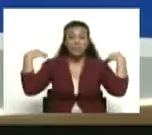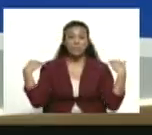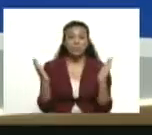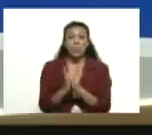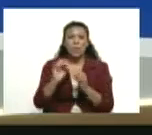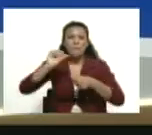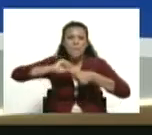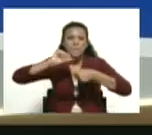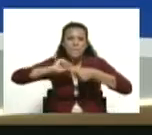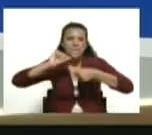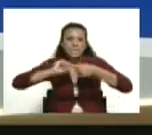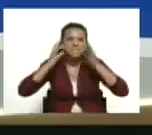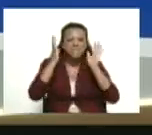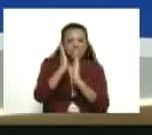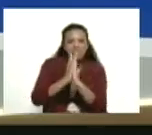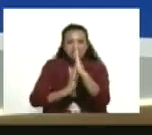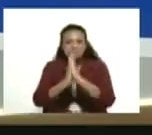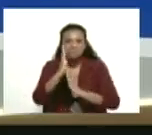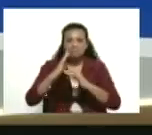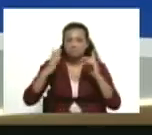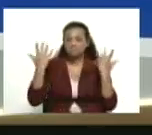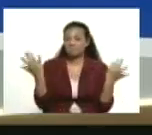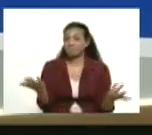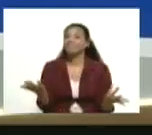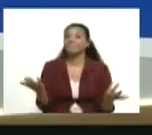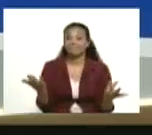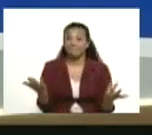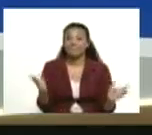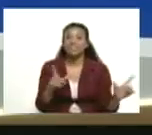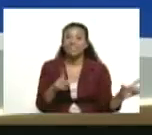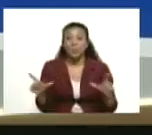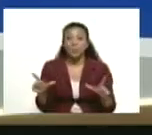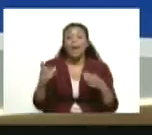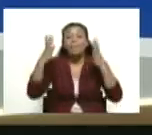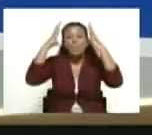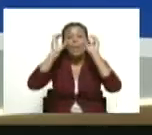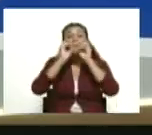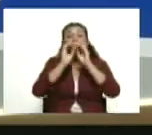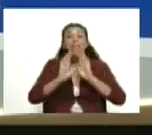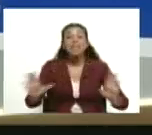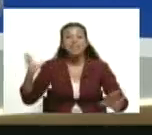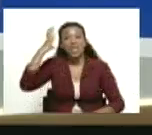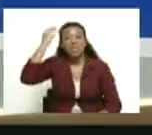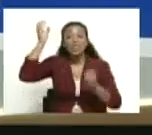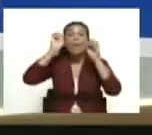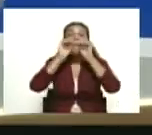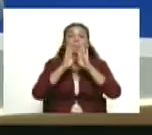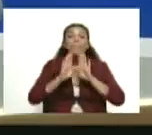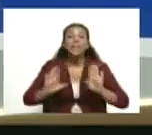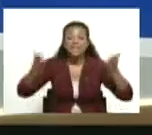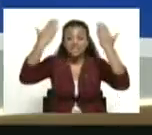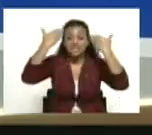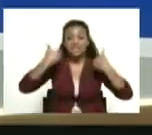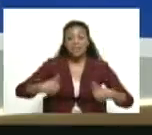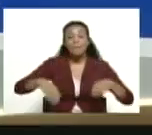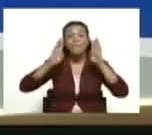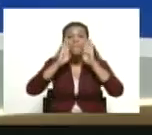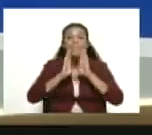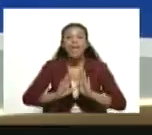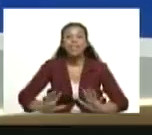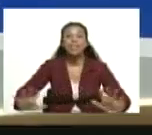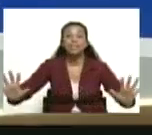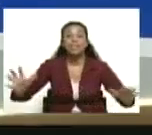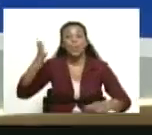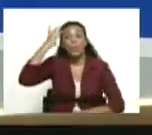perversos y conspiradores, y así es. Estamos bendecidos, soy un hombre bendito, bendito